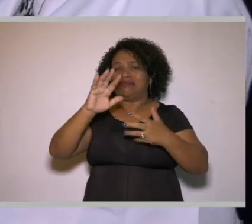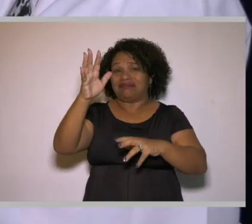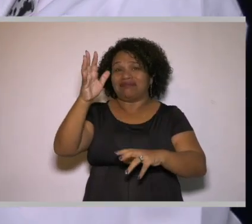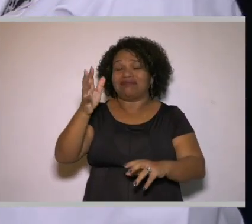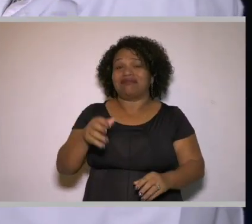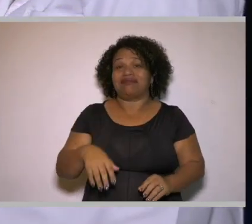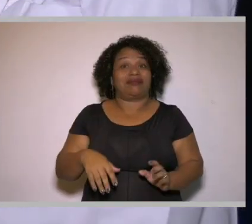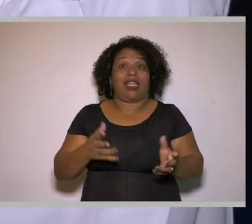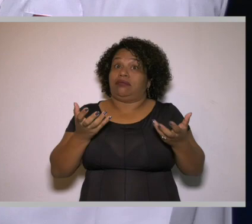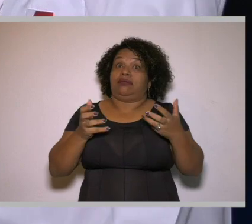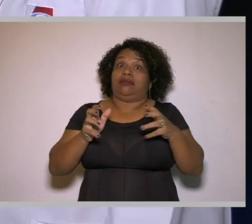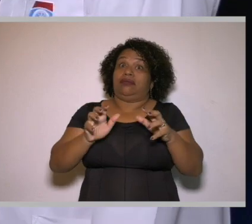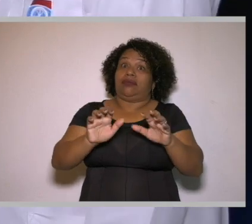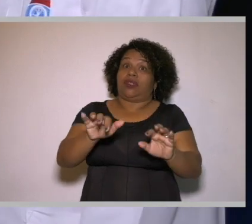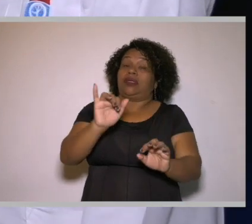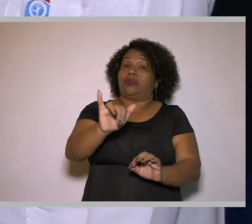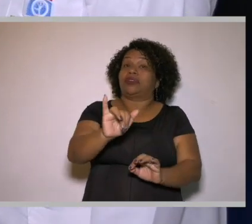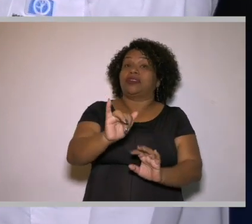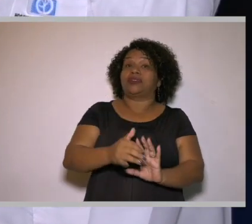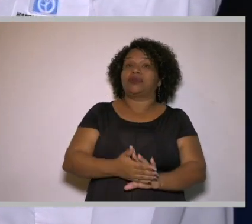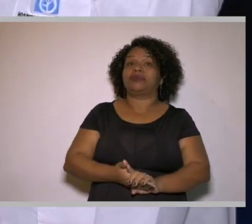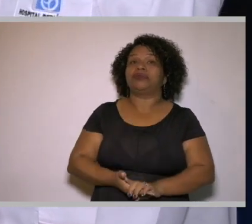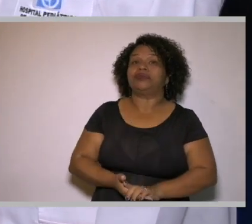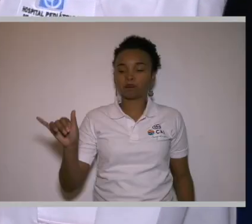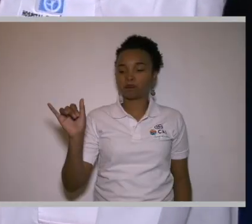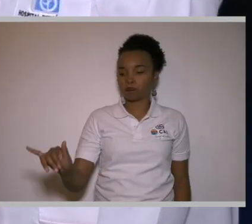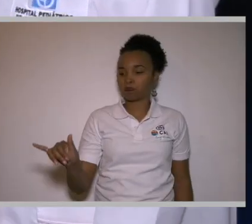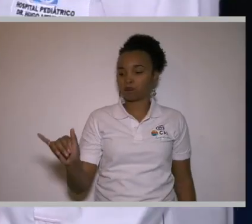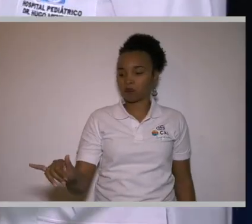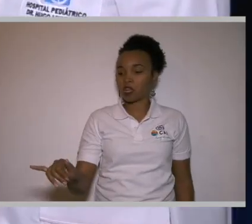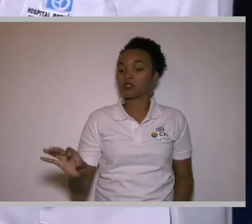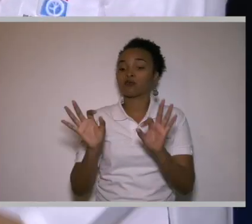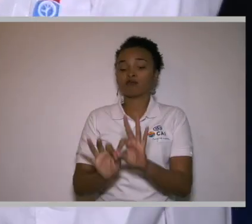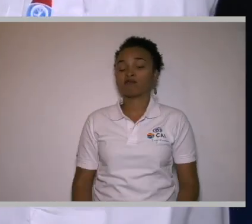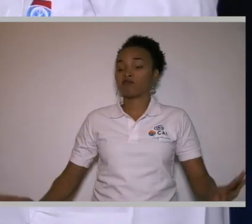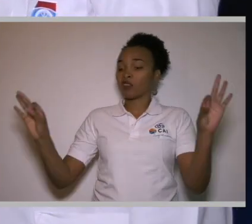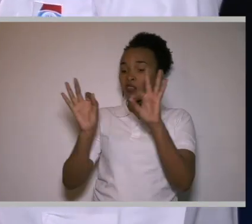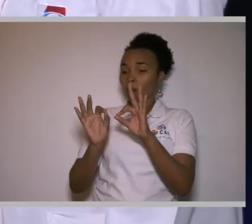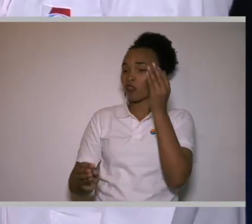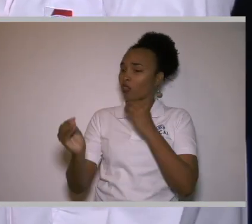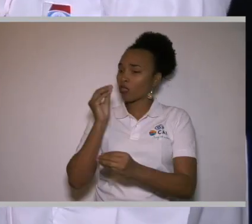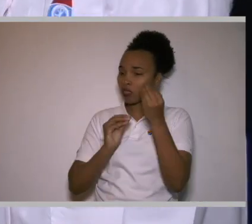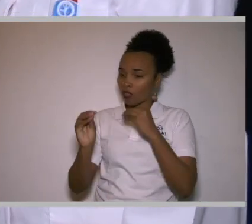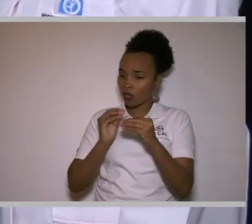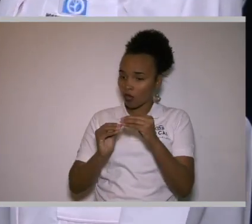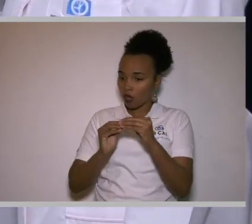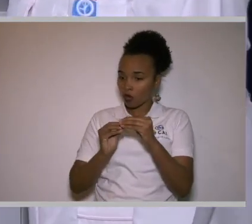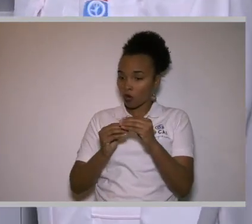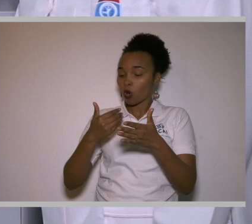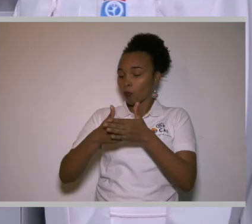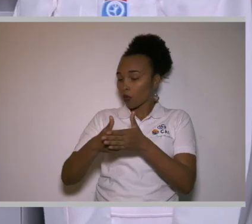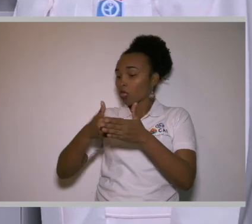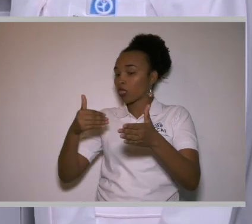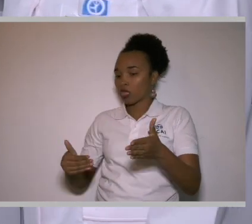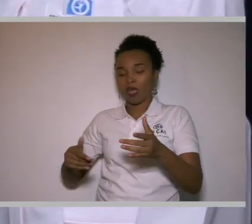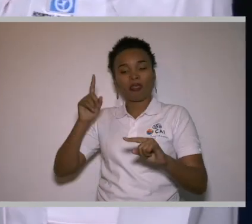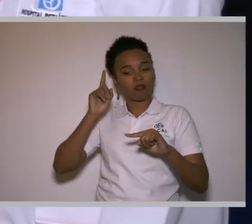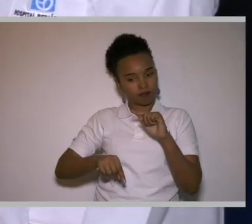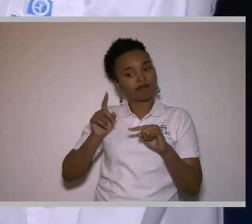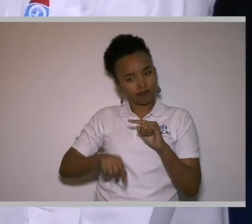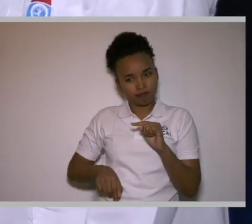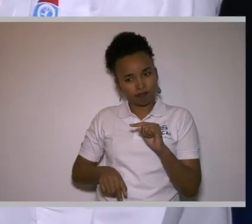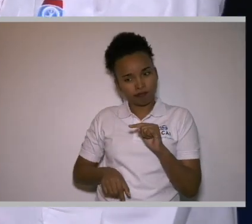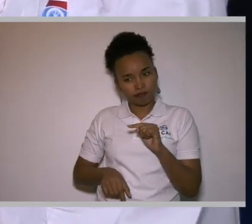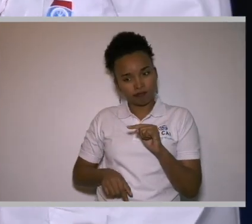otras complicaciones que no quisiéramos que pasaran. O sea, por eso es importante. Muy importante. Que no ingiera ningún alimento. Ningún alimento antes